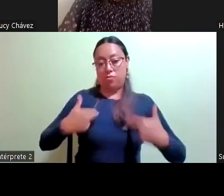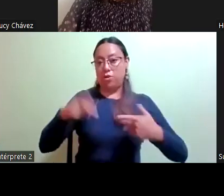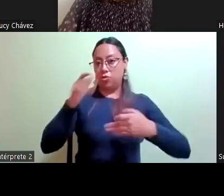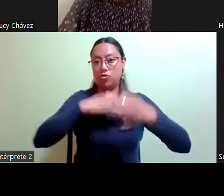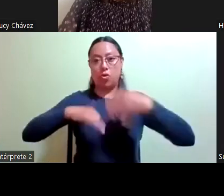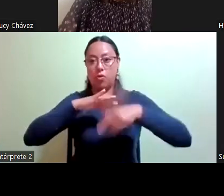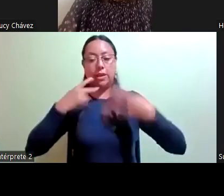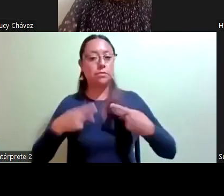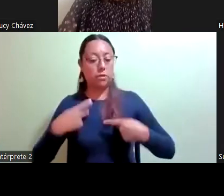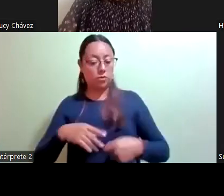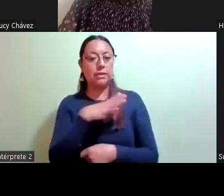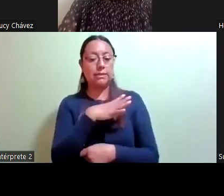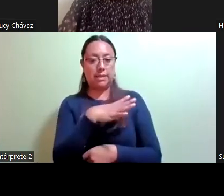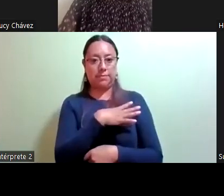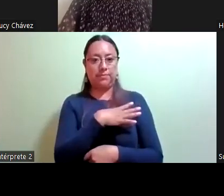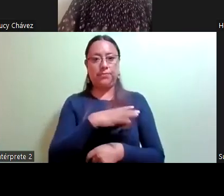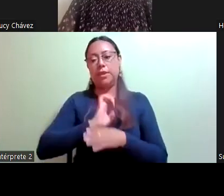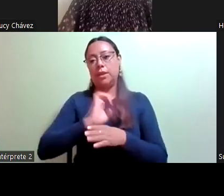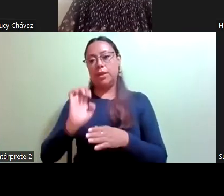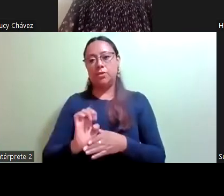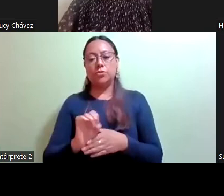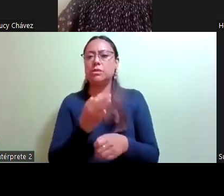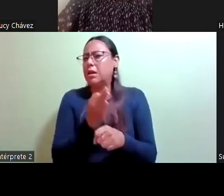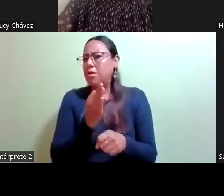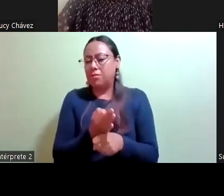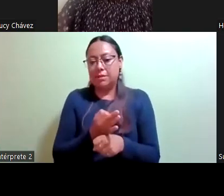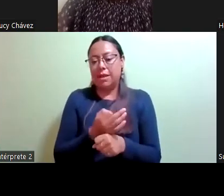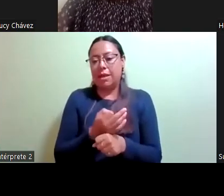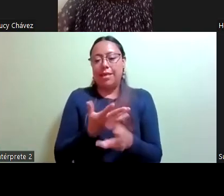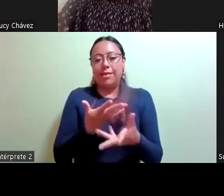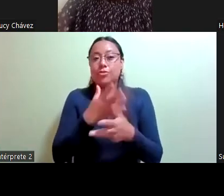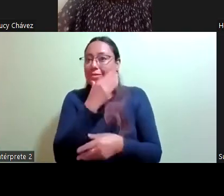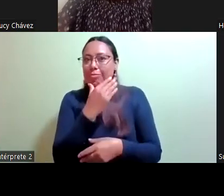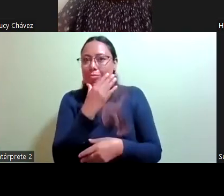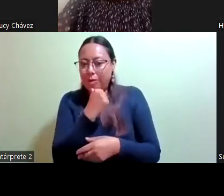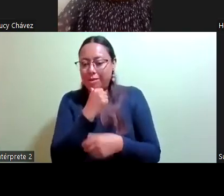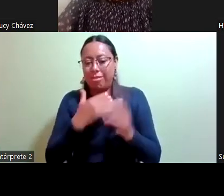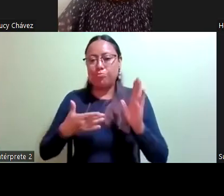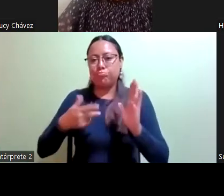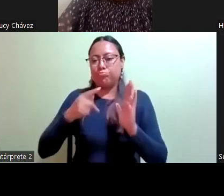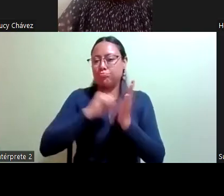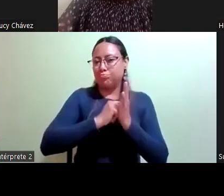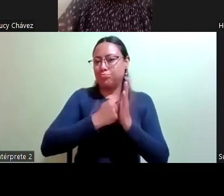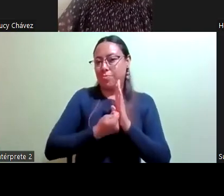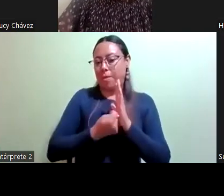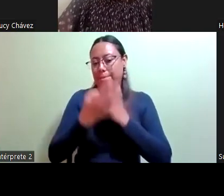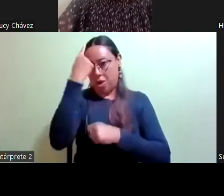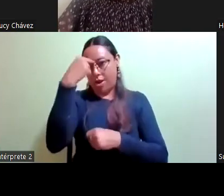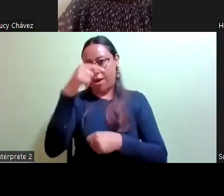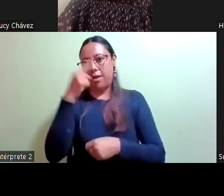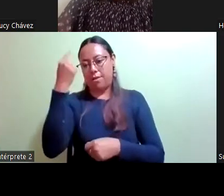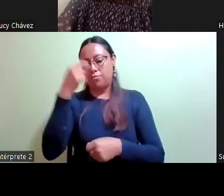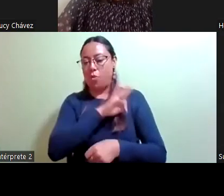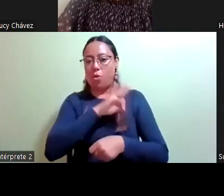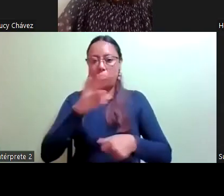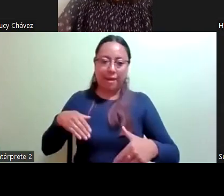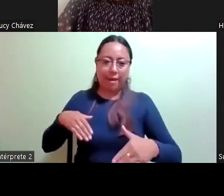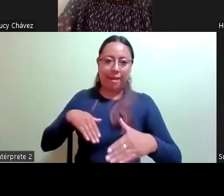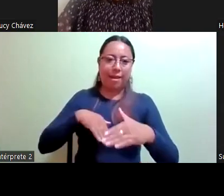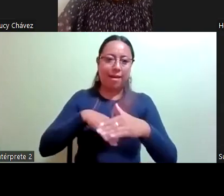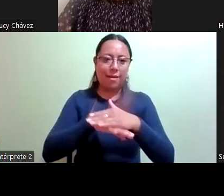tenemos. Entonces, ante la imposibilidad técnica de acceder a la página de la Asamblea,